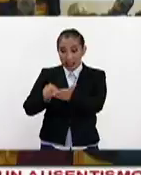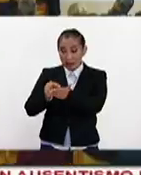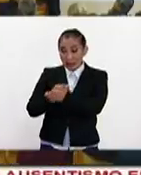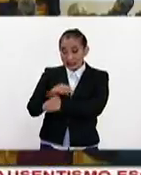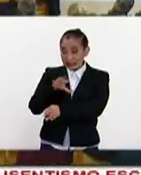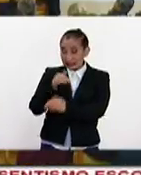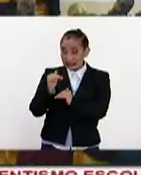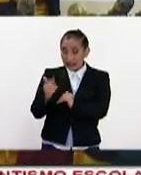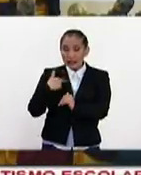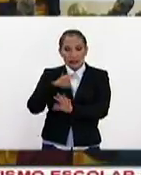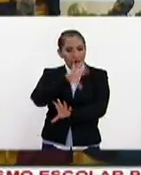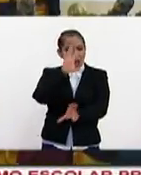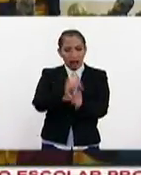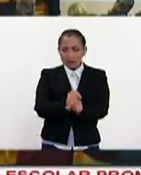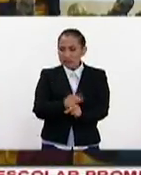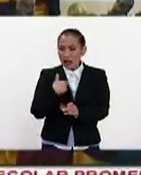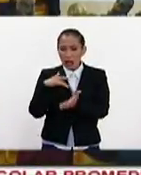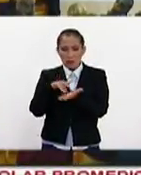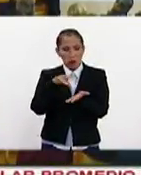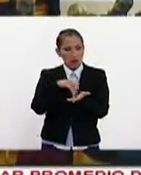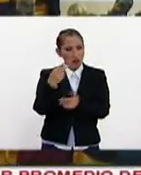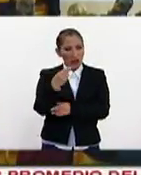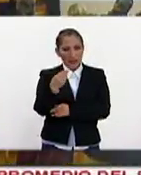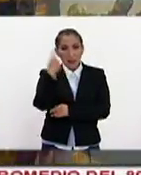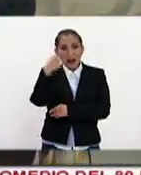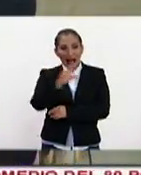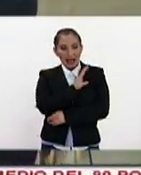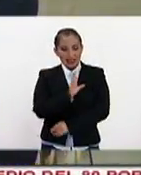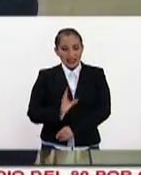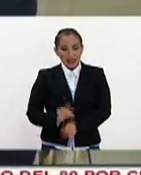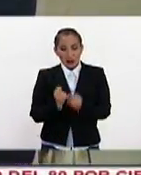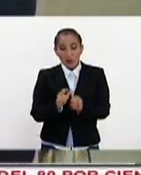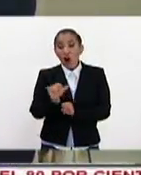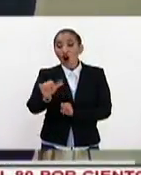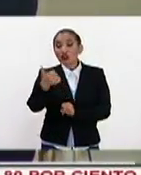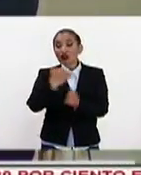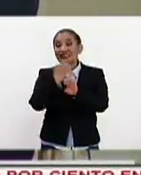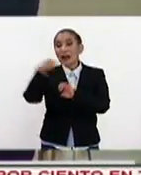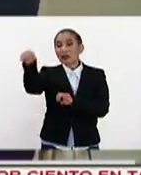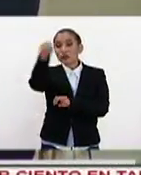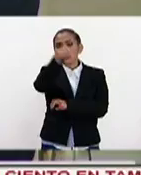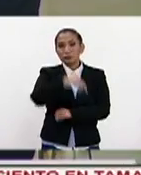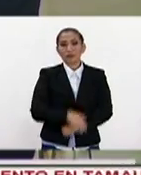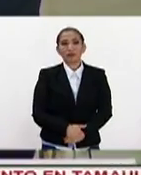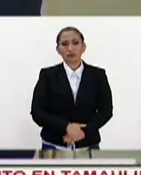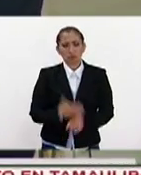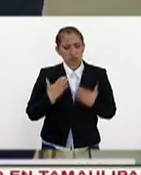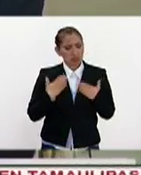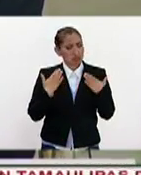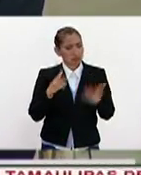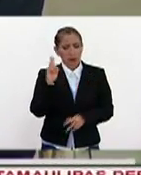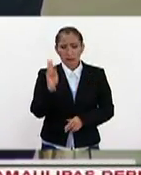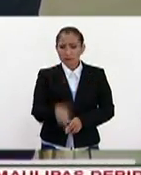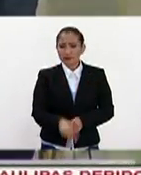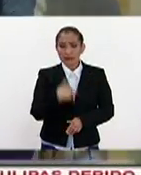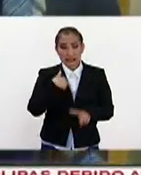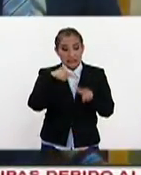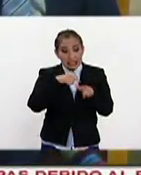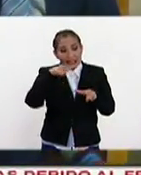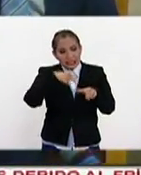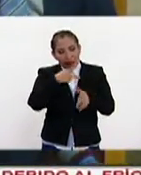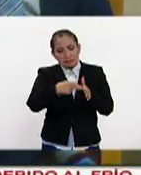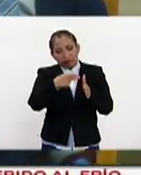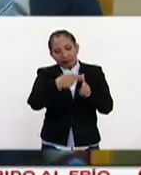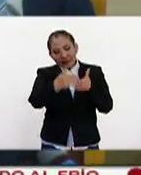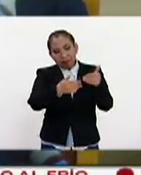firmas, ha reunido la totalidad de apoyos requeridos para su candidatura en 11 estados. Confió en que, de seguir este